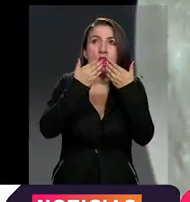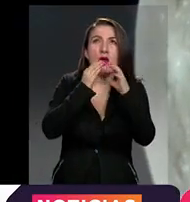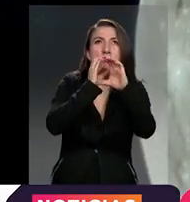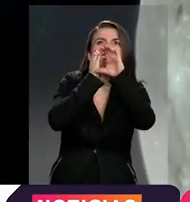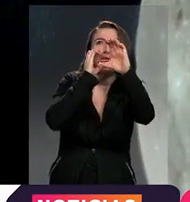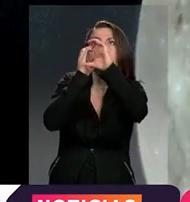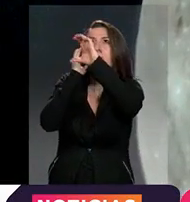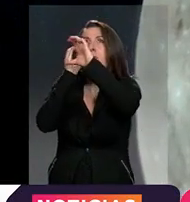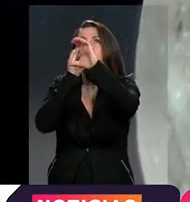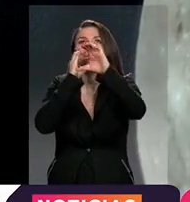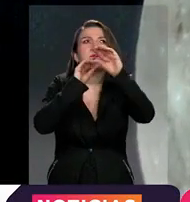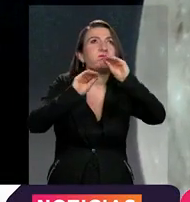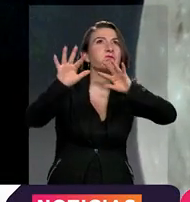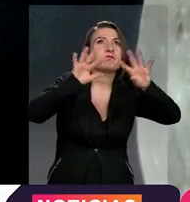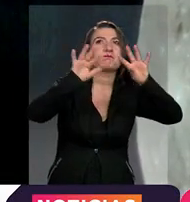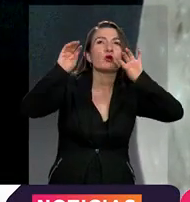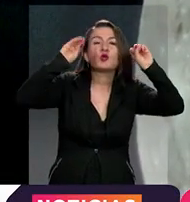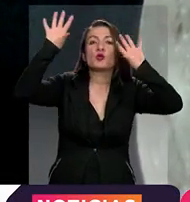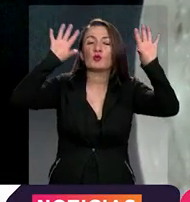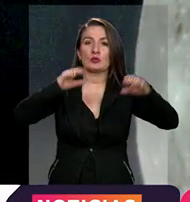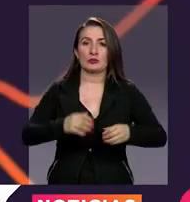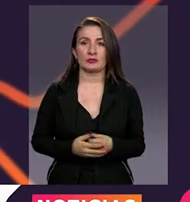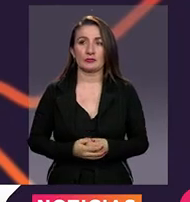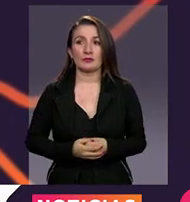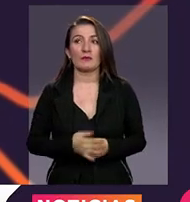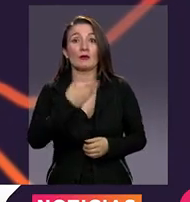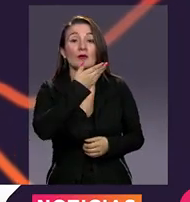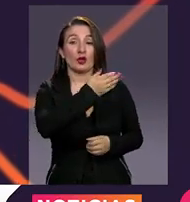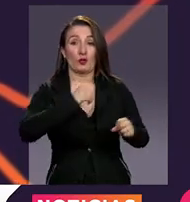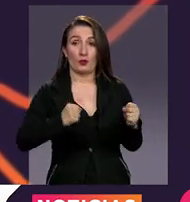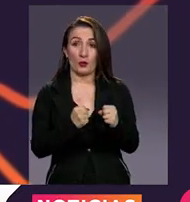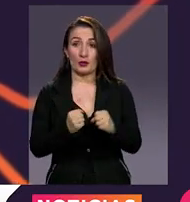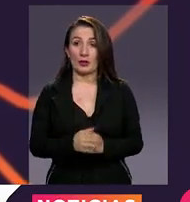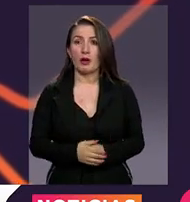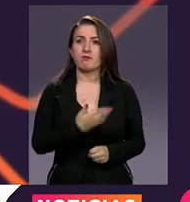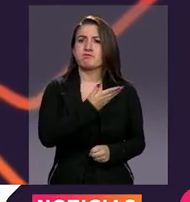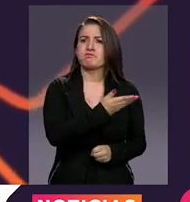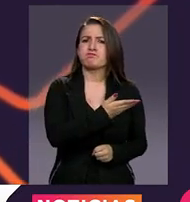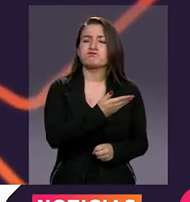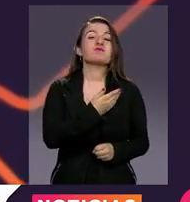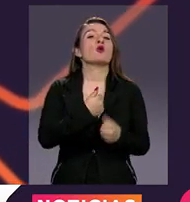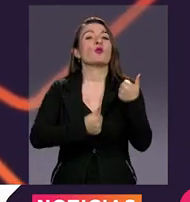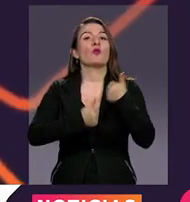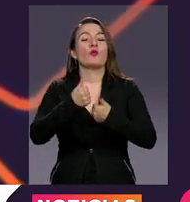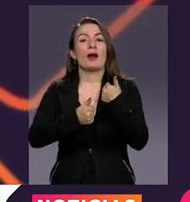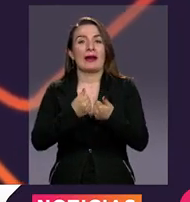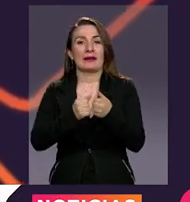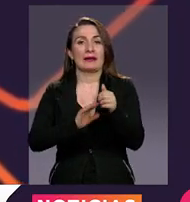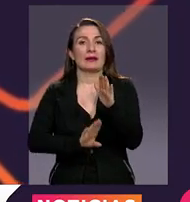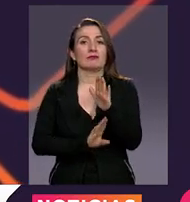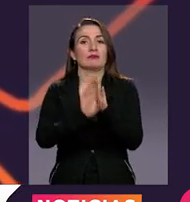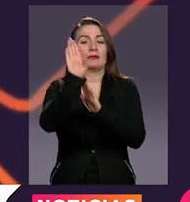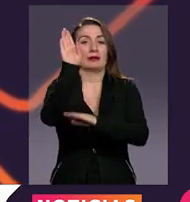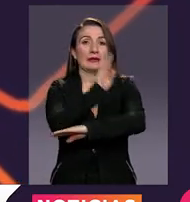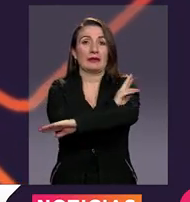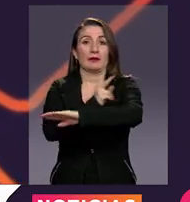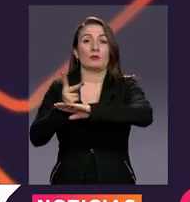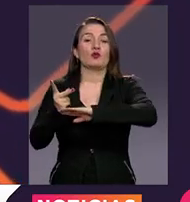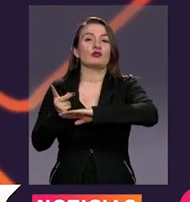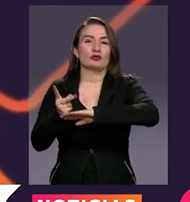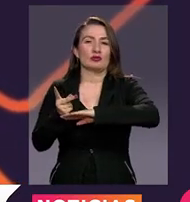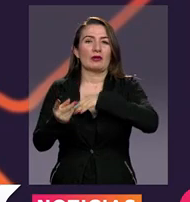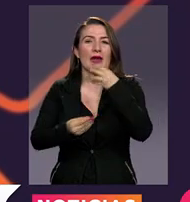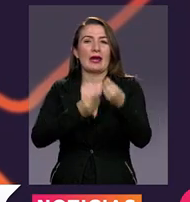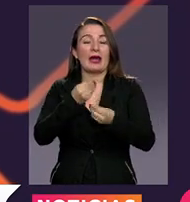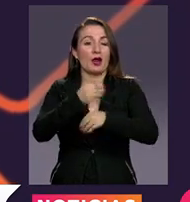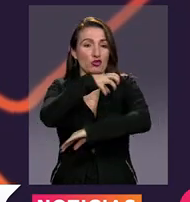y triplicará la luminosidad actual. El Planetario de Bogotá dará el siguiente paso en su evolución. En el corazón del planetario,